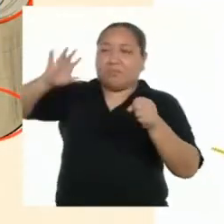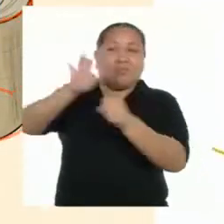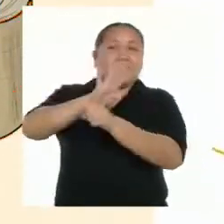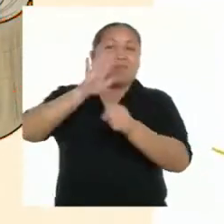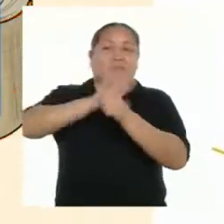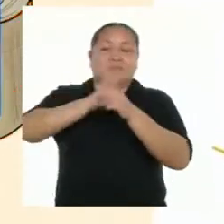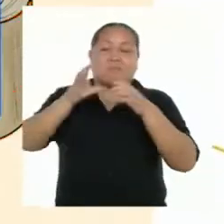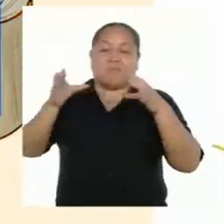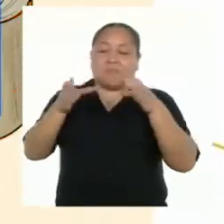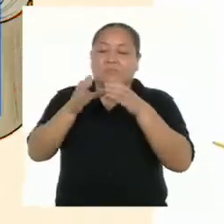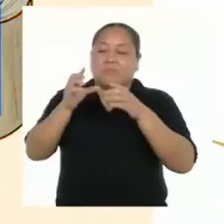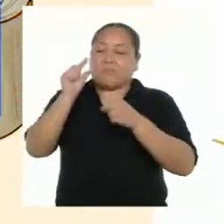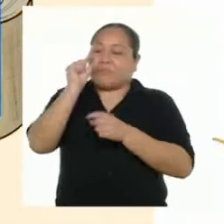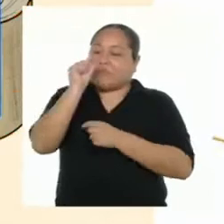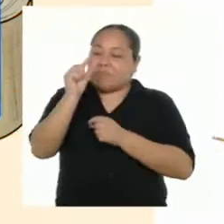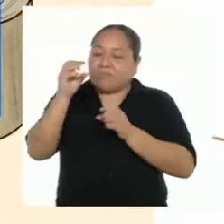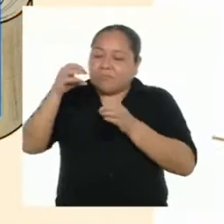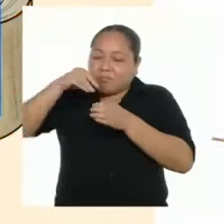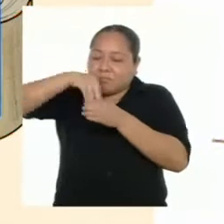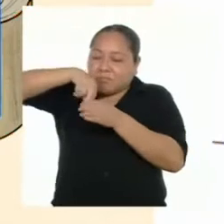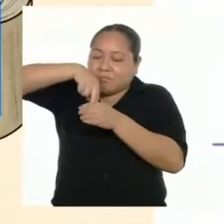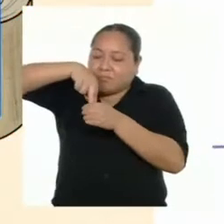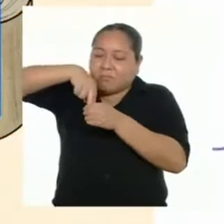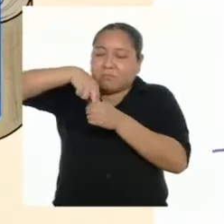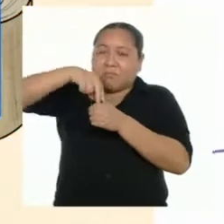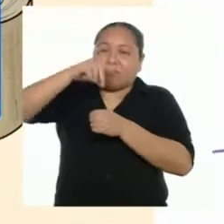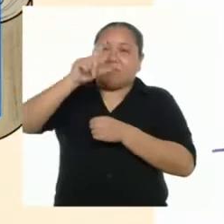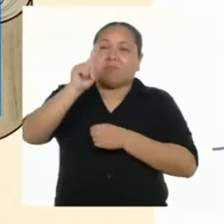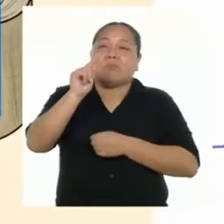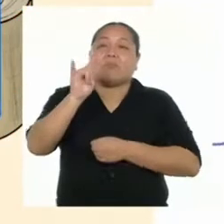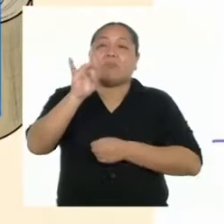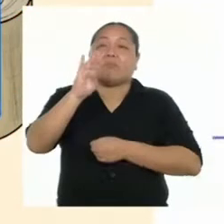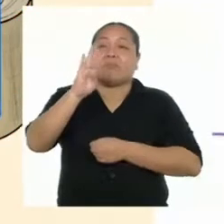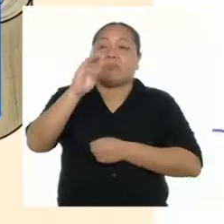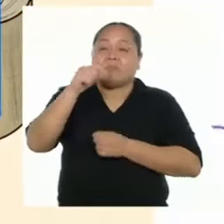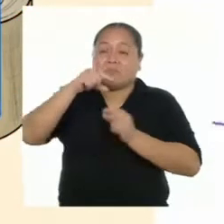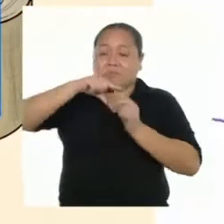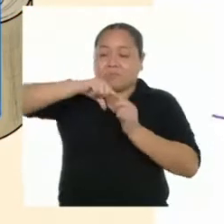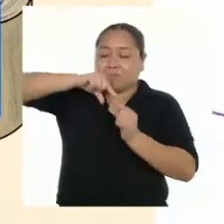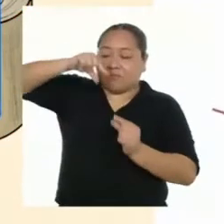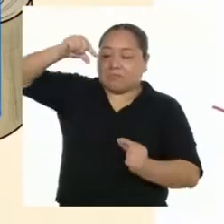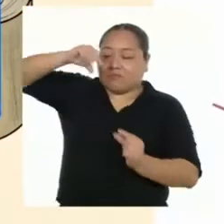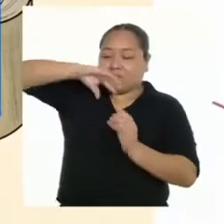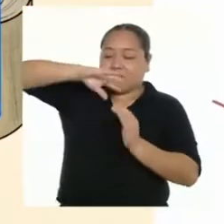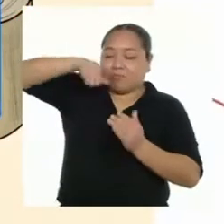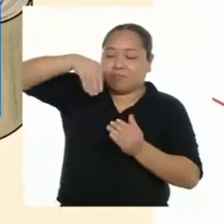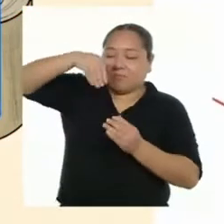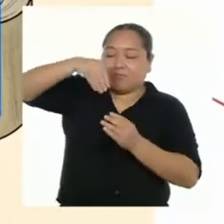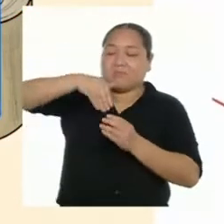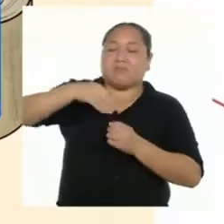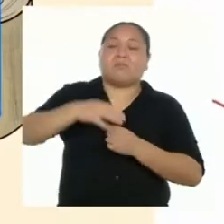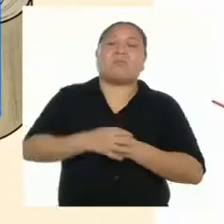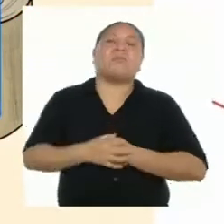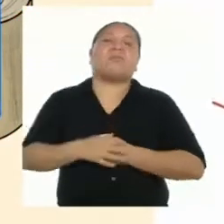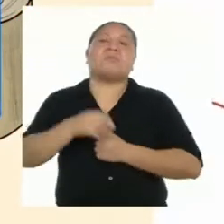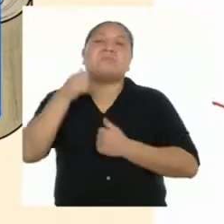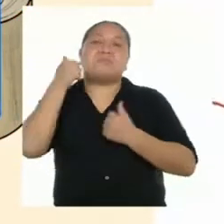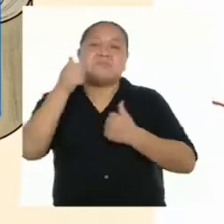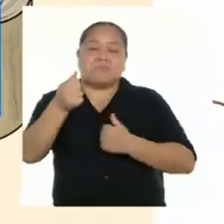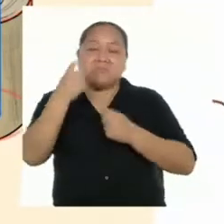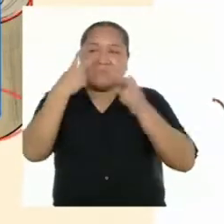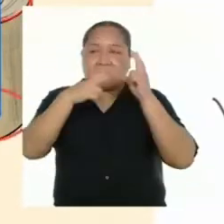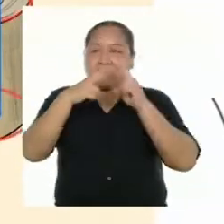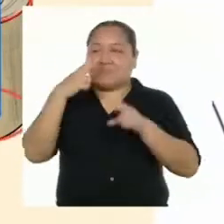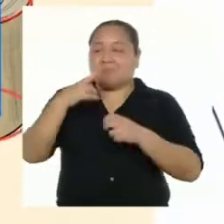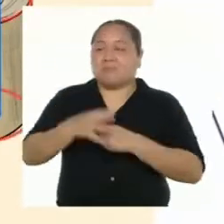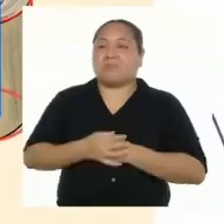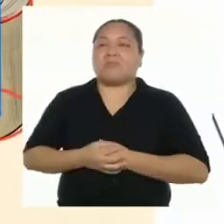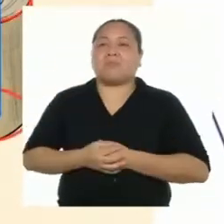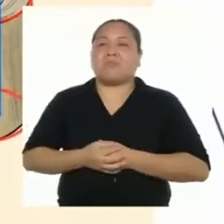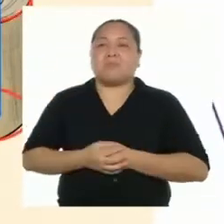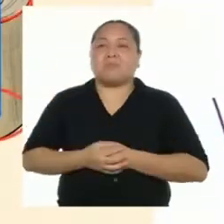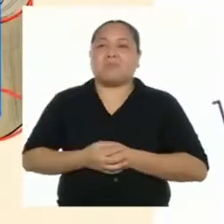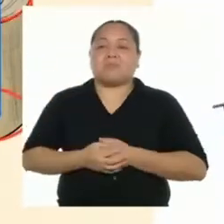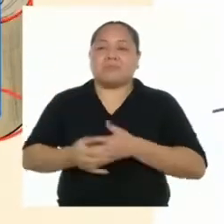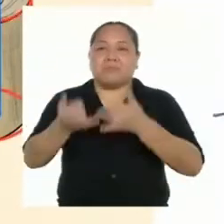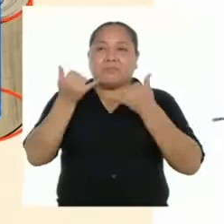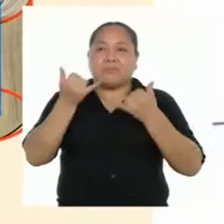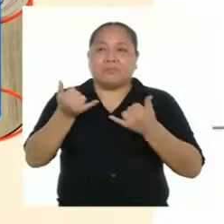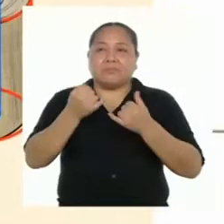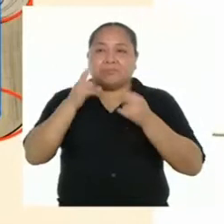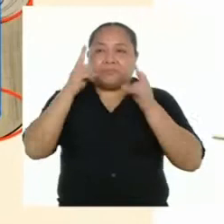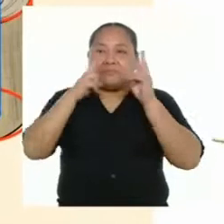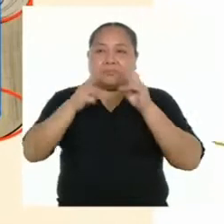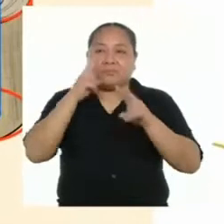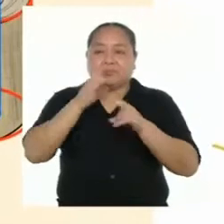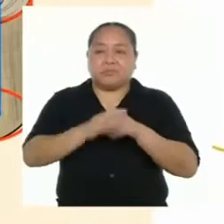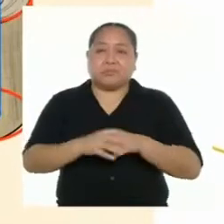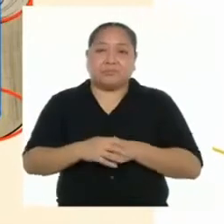rollo y uno más pequeño que sería el tubo de la parte central del rollo grande. Qué bien que lo hayas notado, Yanira. Vamos a